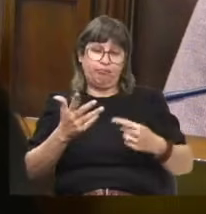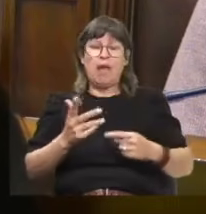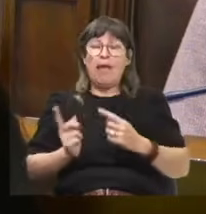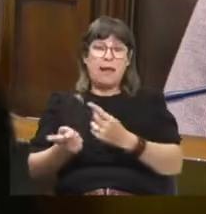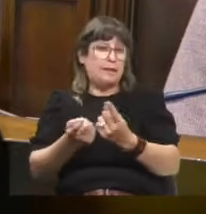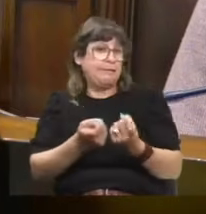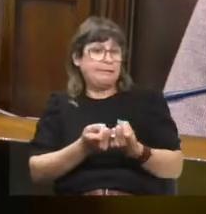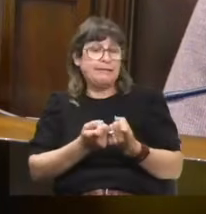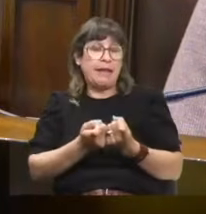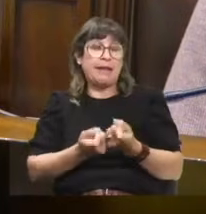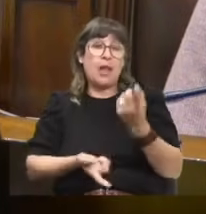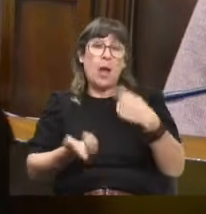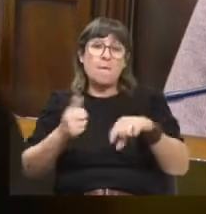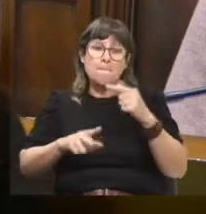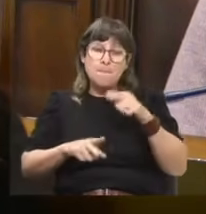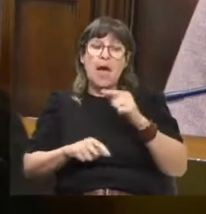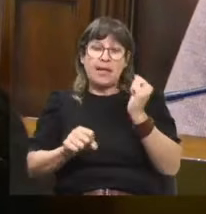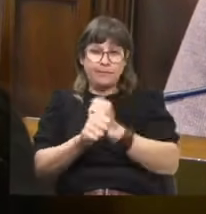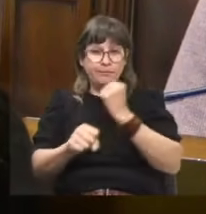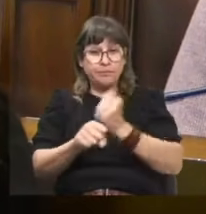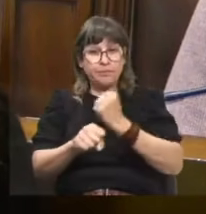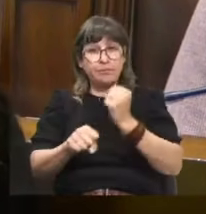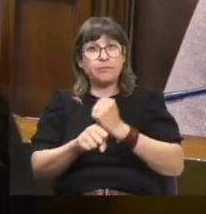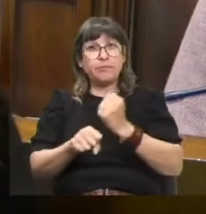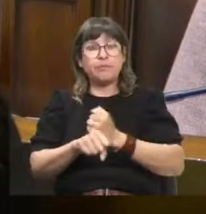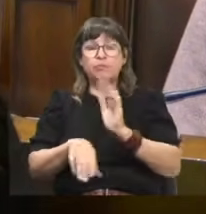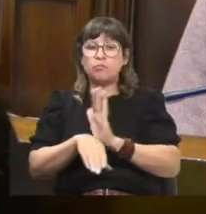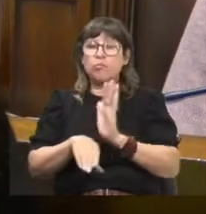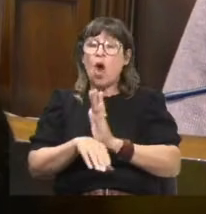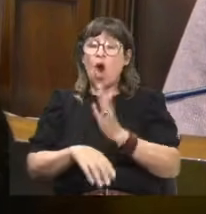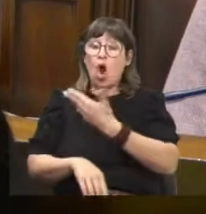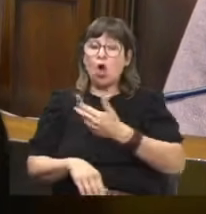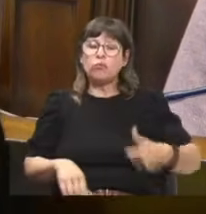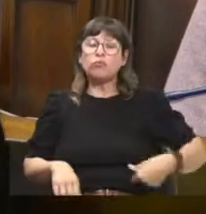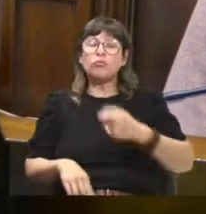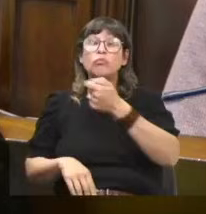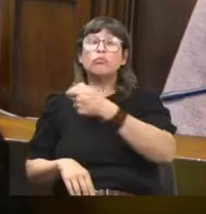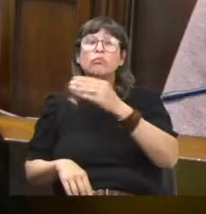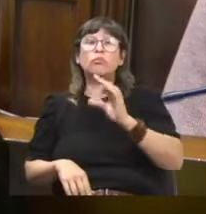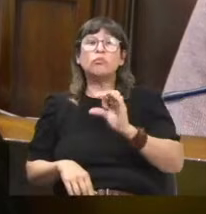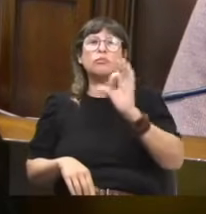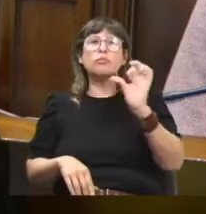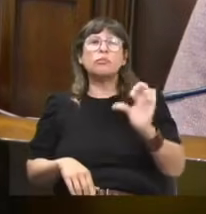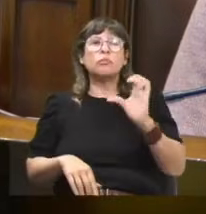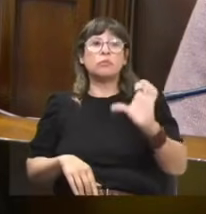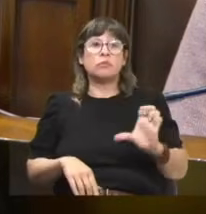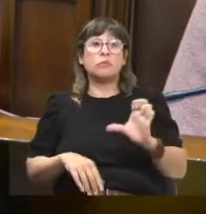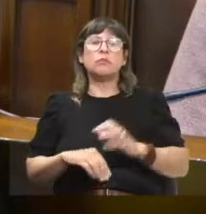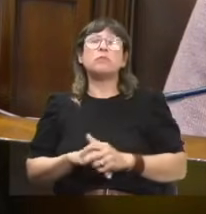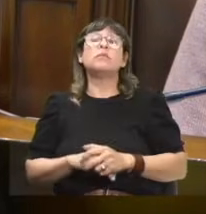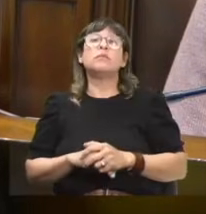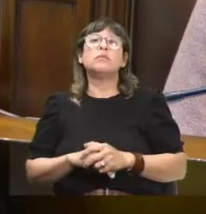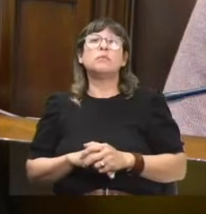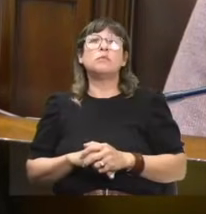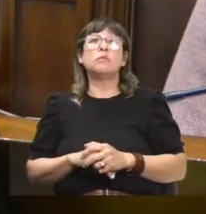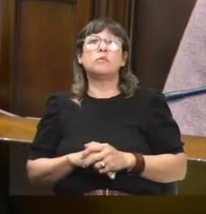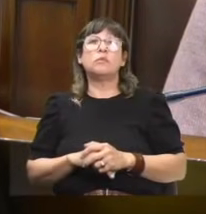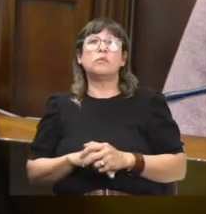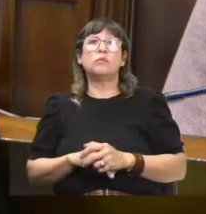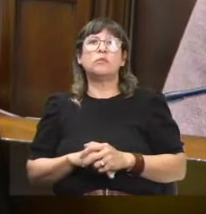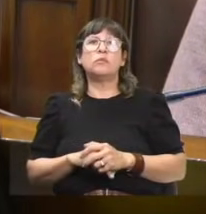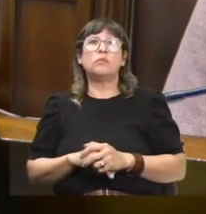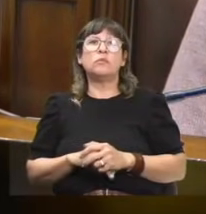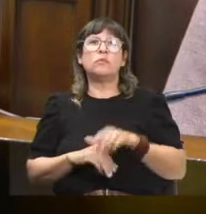necesarias para desempeñarse como presidente de la Administración de Servicios de Salud del Estado.